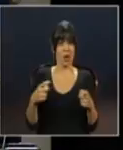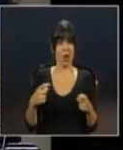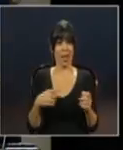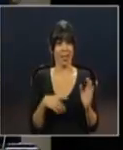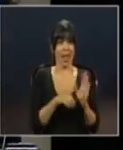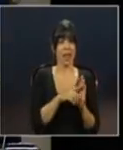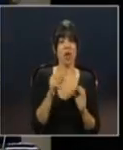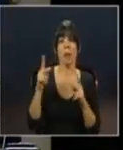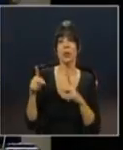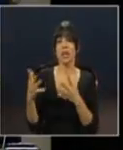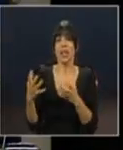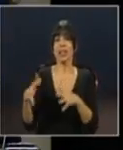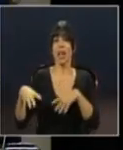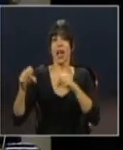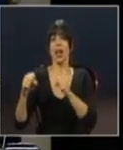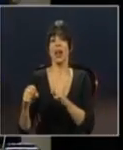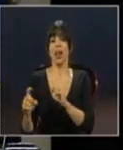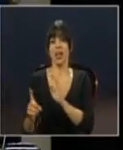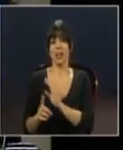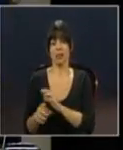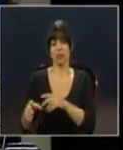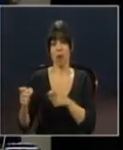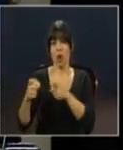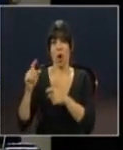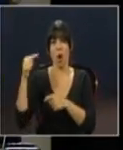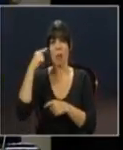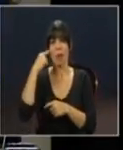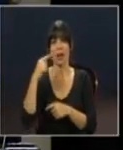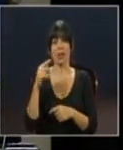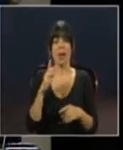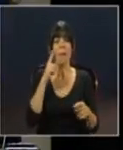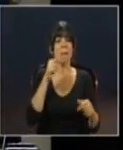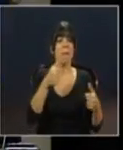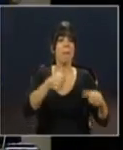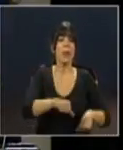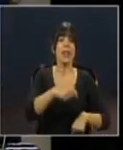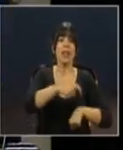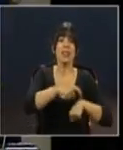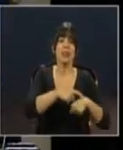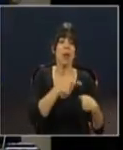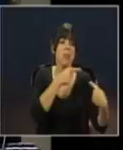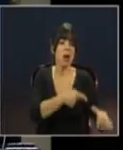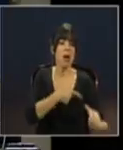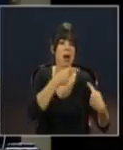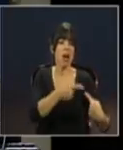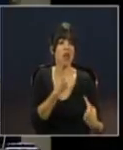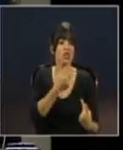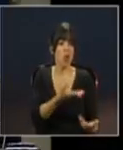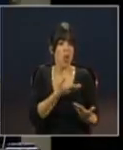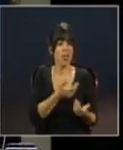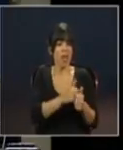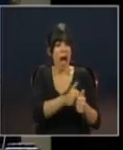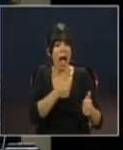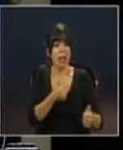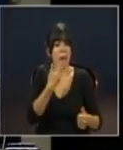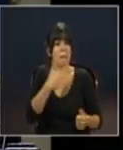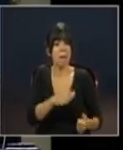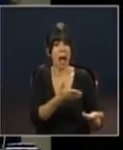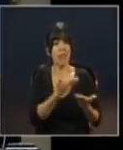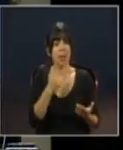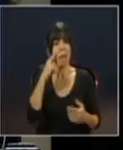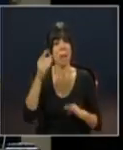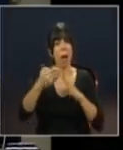quienes aspiran a gobernar, a perder el tiempo en vanas confrontaciones que solo atrasos y males acarrean a la población de la